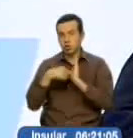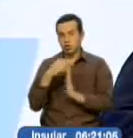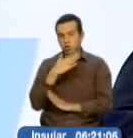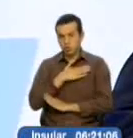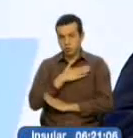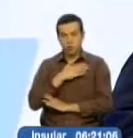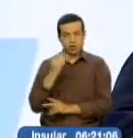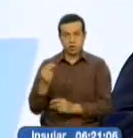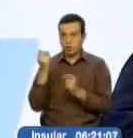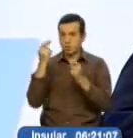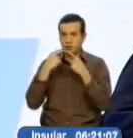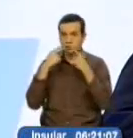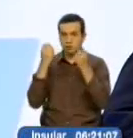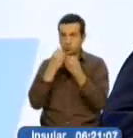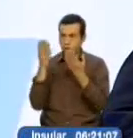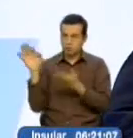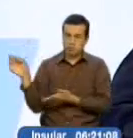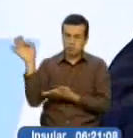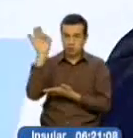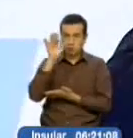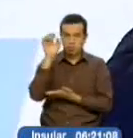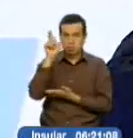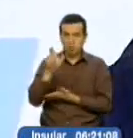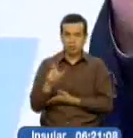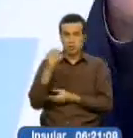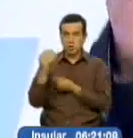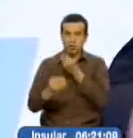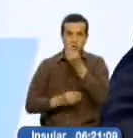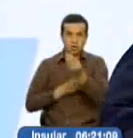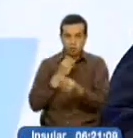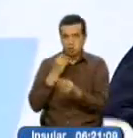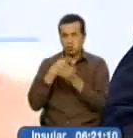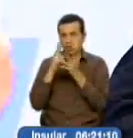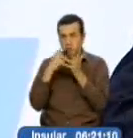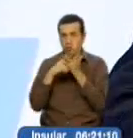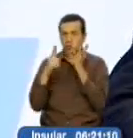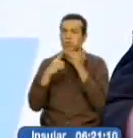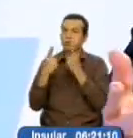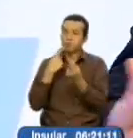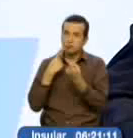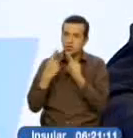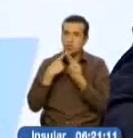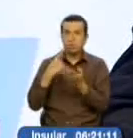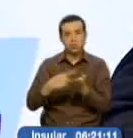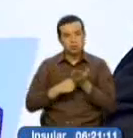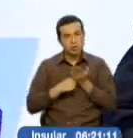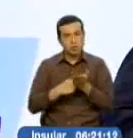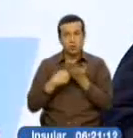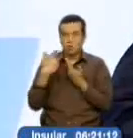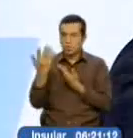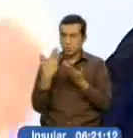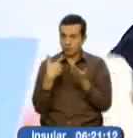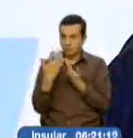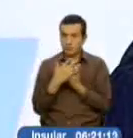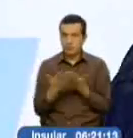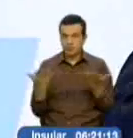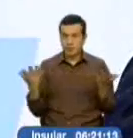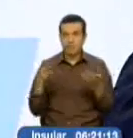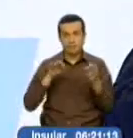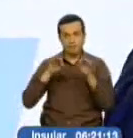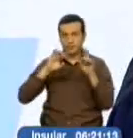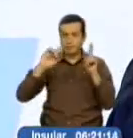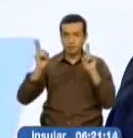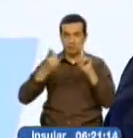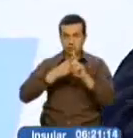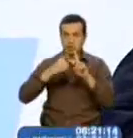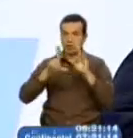haré inmediatamente que me posicione, es con diversas modalidades de diálogo, de foros abiertos, es aclararnos primero